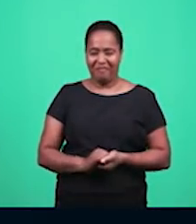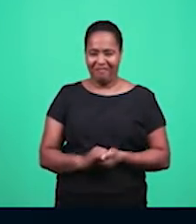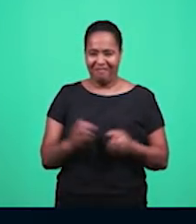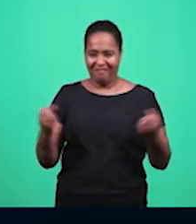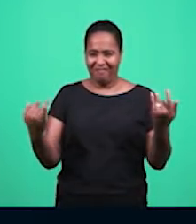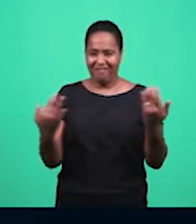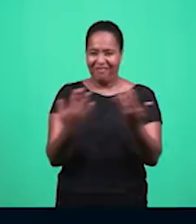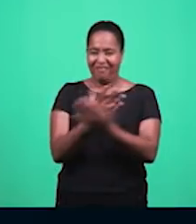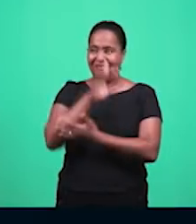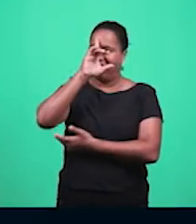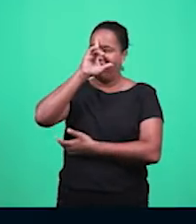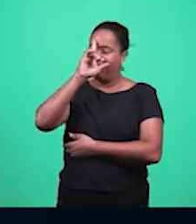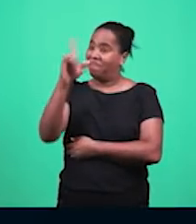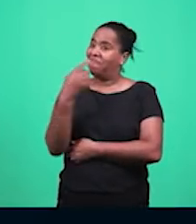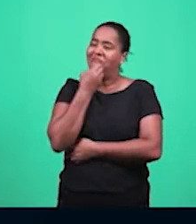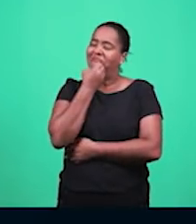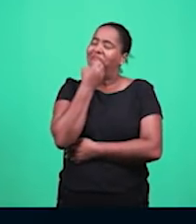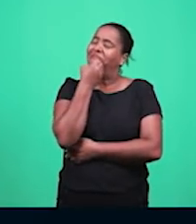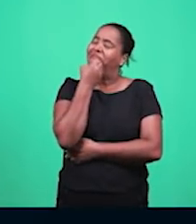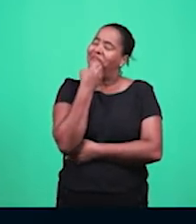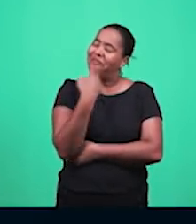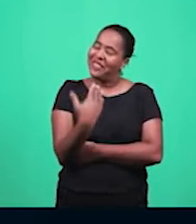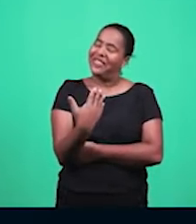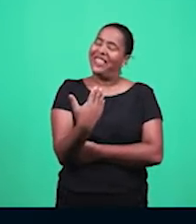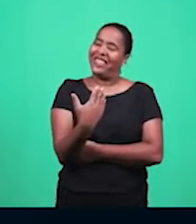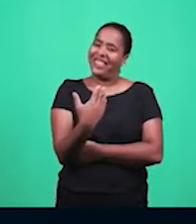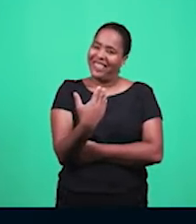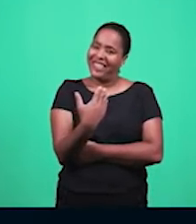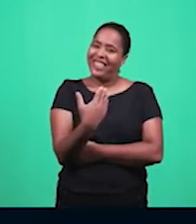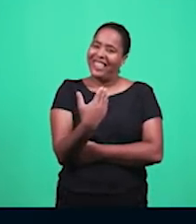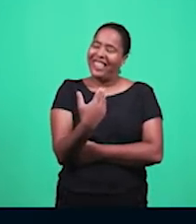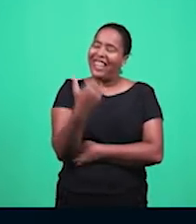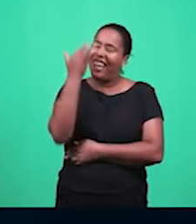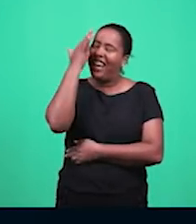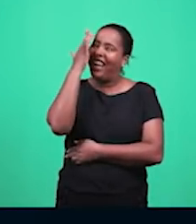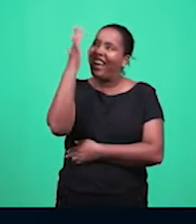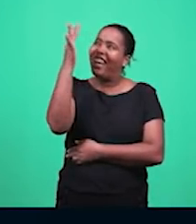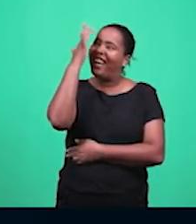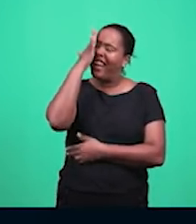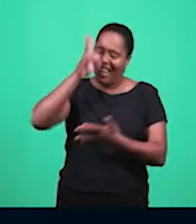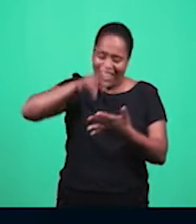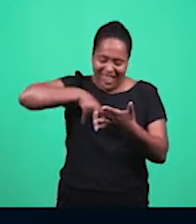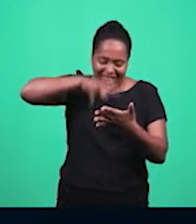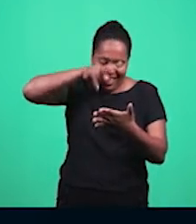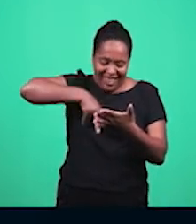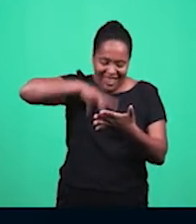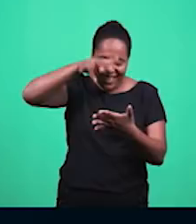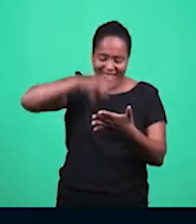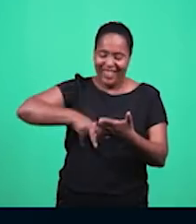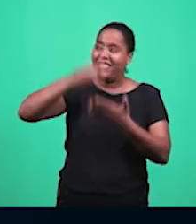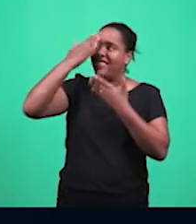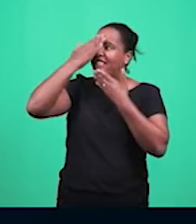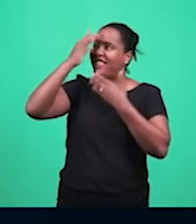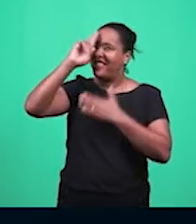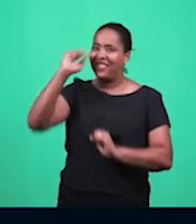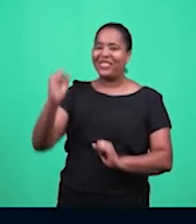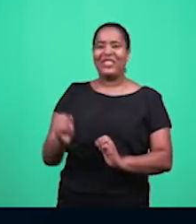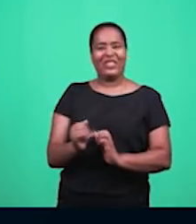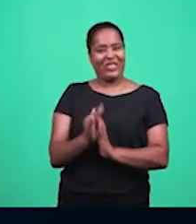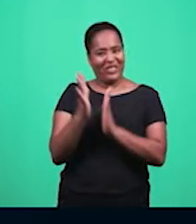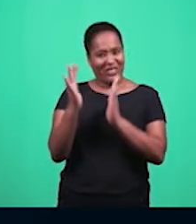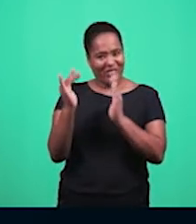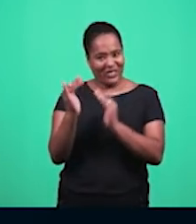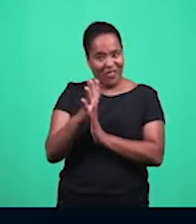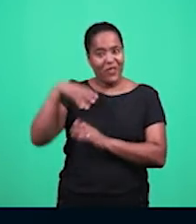hermanos gloria dios qué cosa buena es poder meditar en la palabra y glorificar al señor